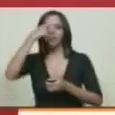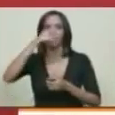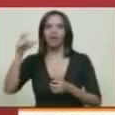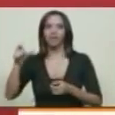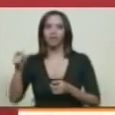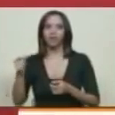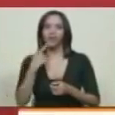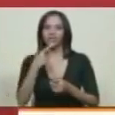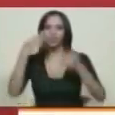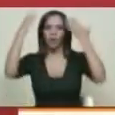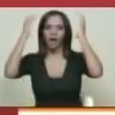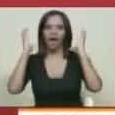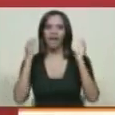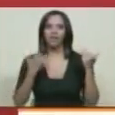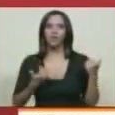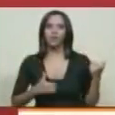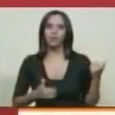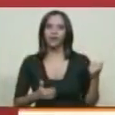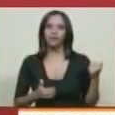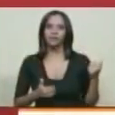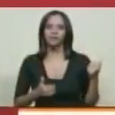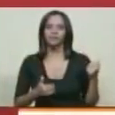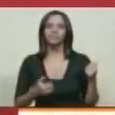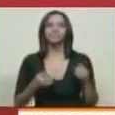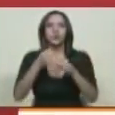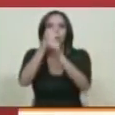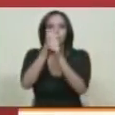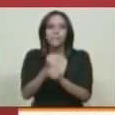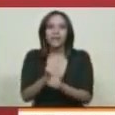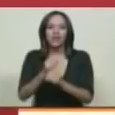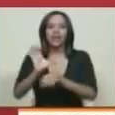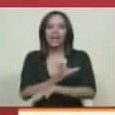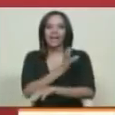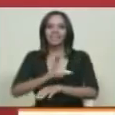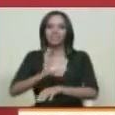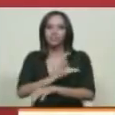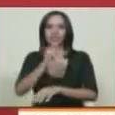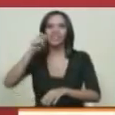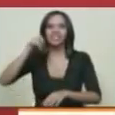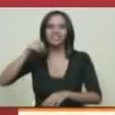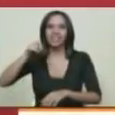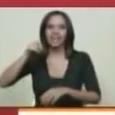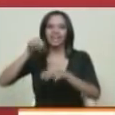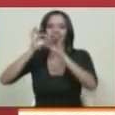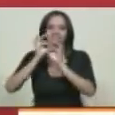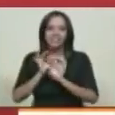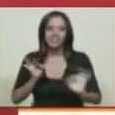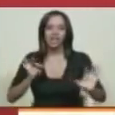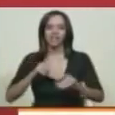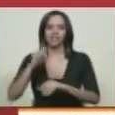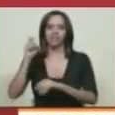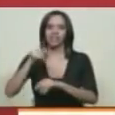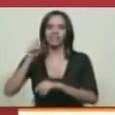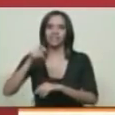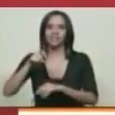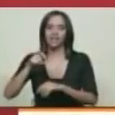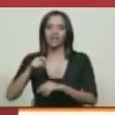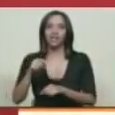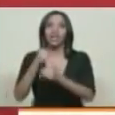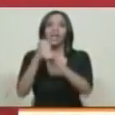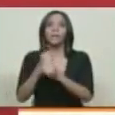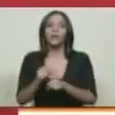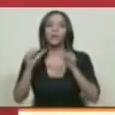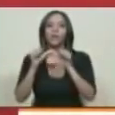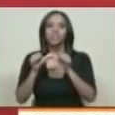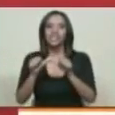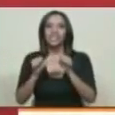Ali Primera, espero que la canción necesaria deje de ser necesaria. Cuando en aquel momento decía, esperemos que no seguir cantando